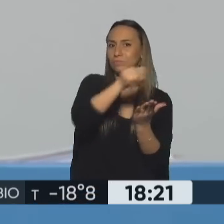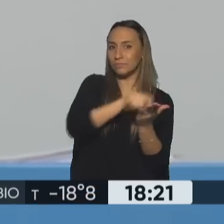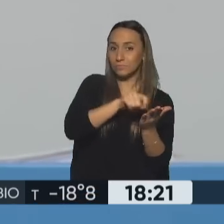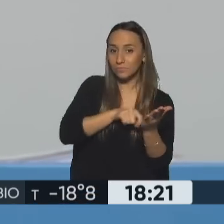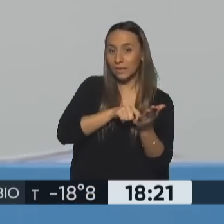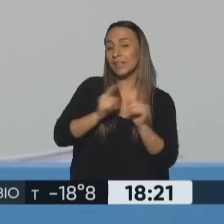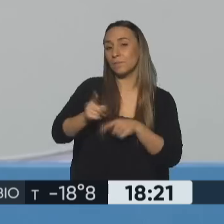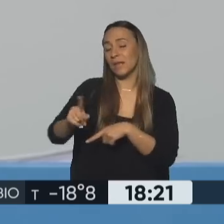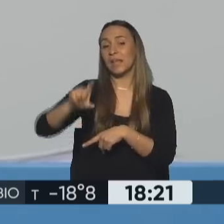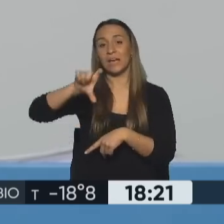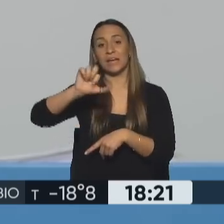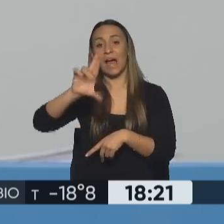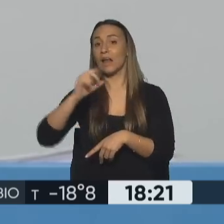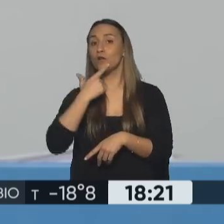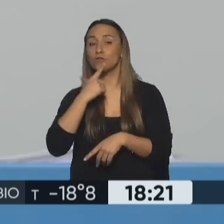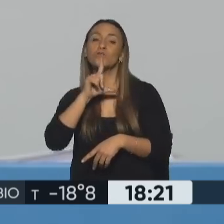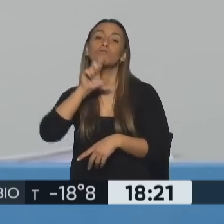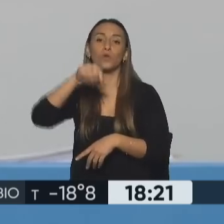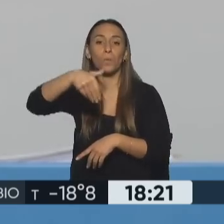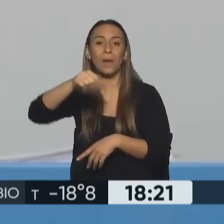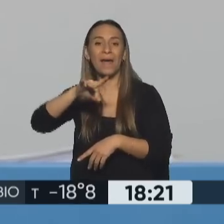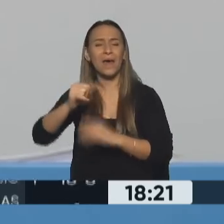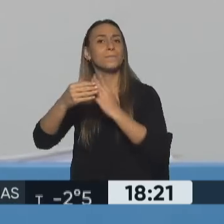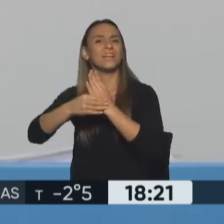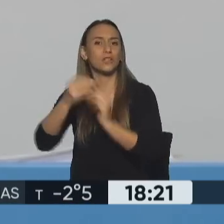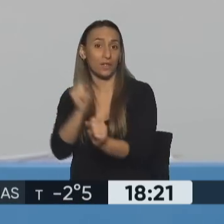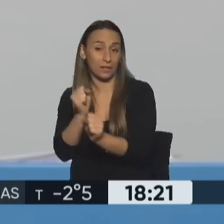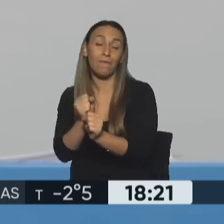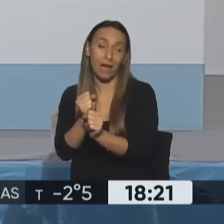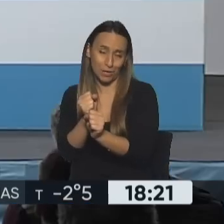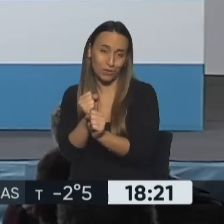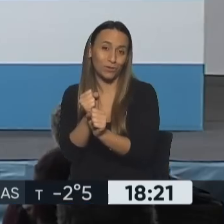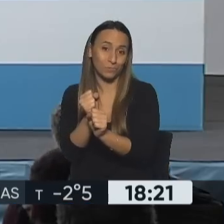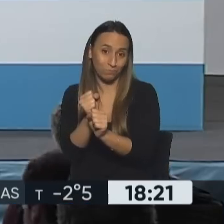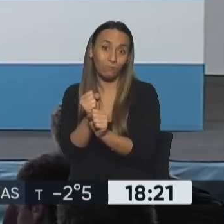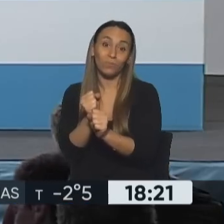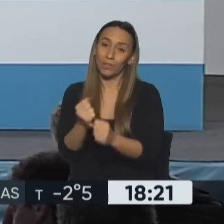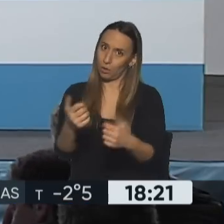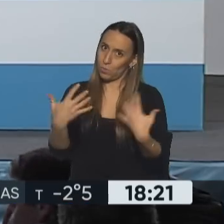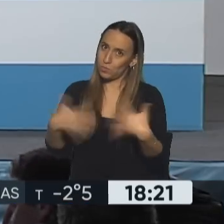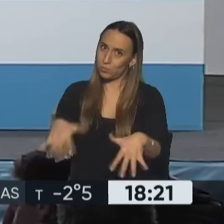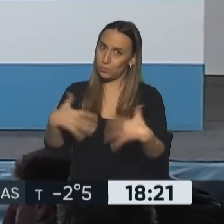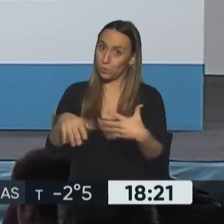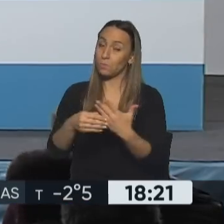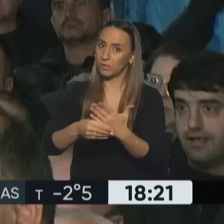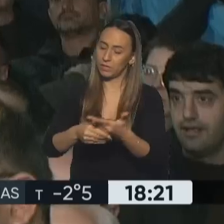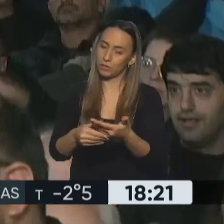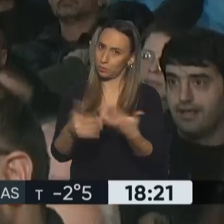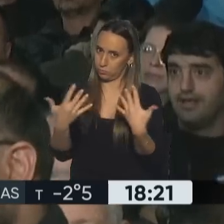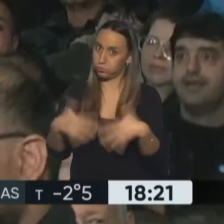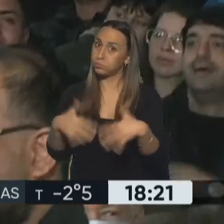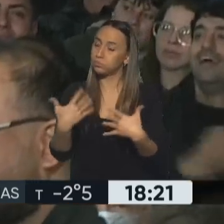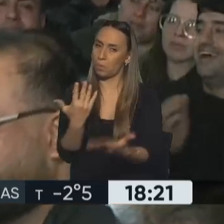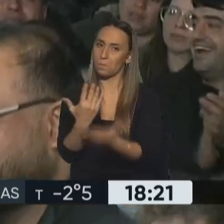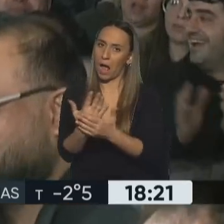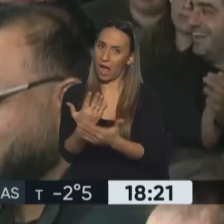tenía Carlitos Tomada, ministro de Trabajo, y sí, gran ministro de Trabajo,